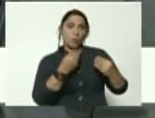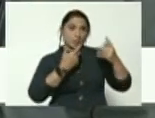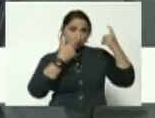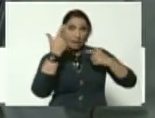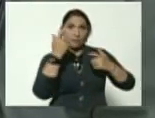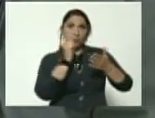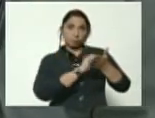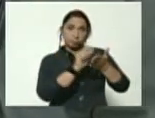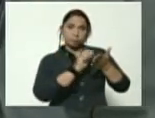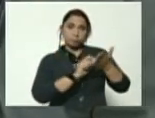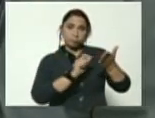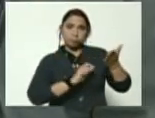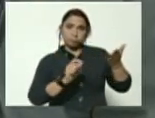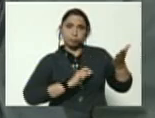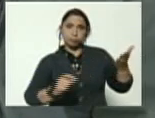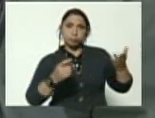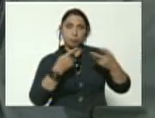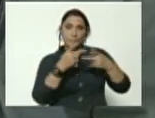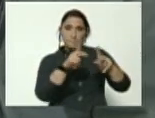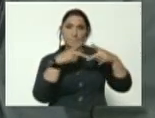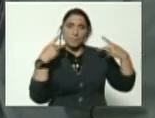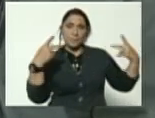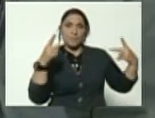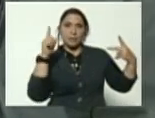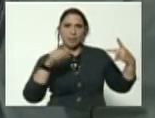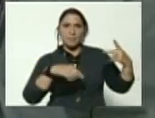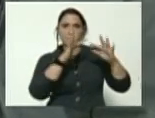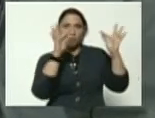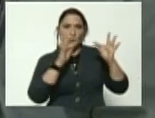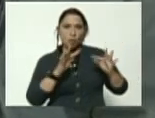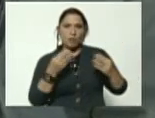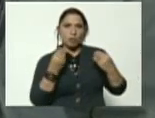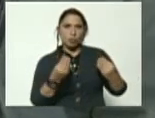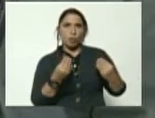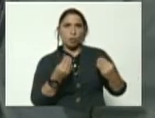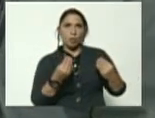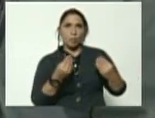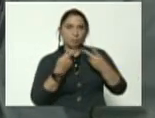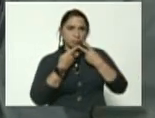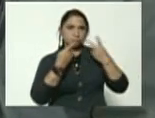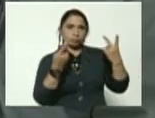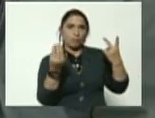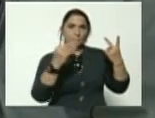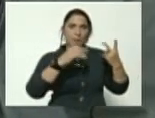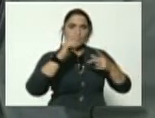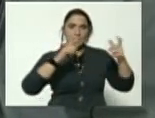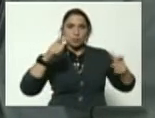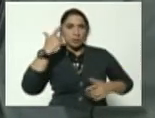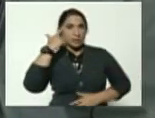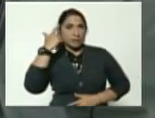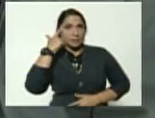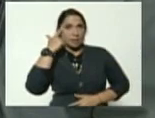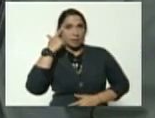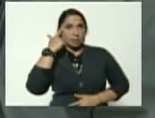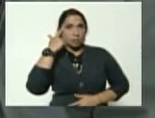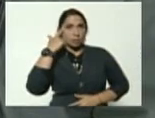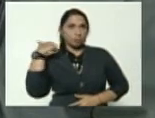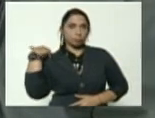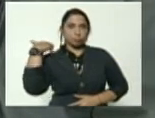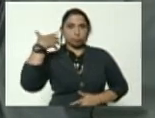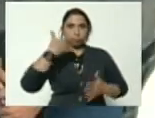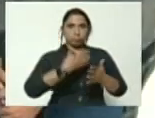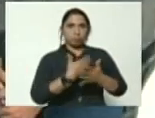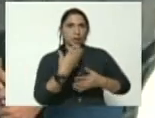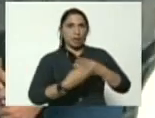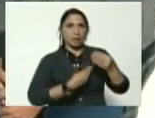escribía también en prensa, en la columna patriótica, y era la forma de llegar a más y más personas, sabiendo que lo que él venía haciendo